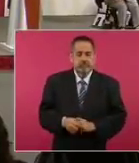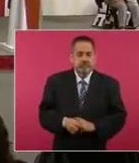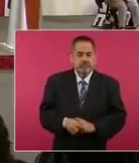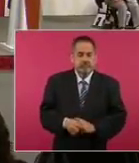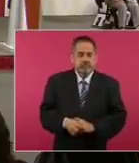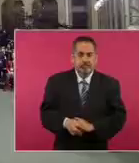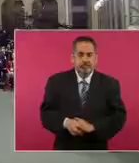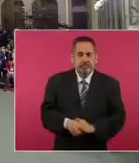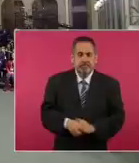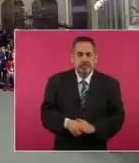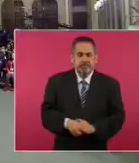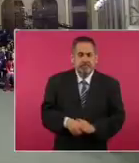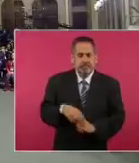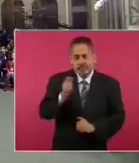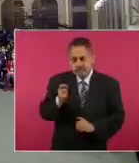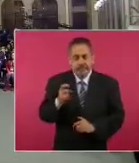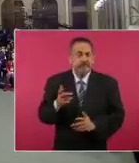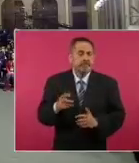Entonces,